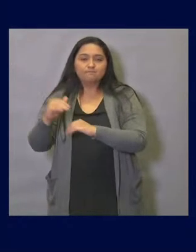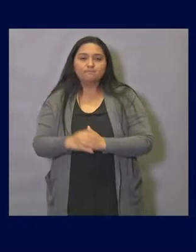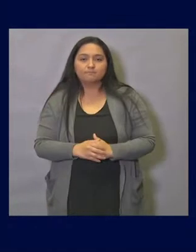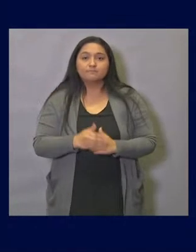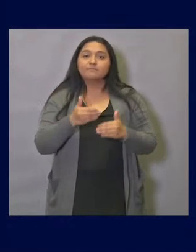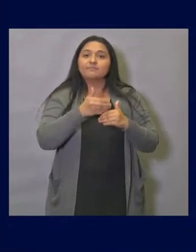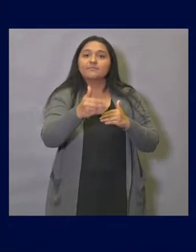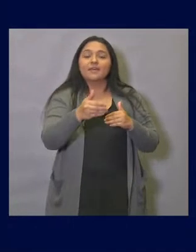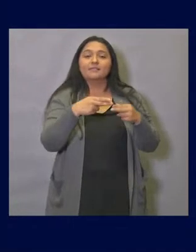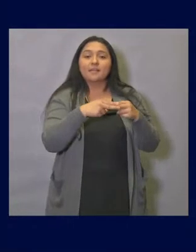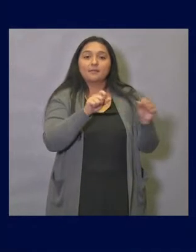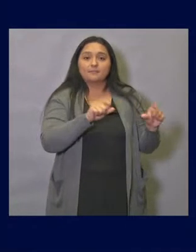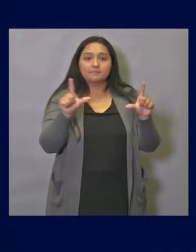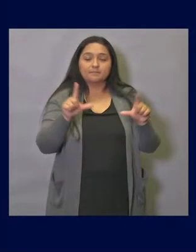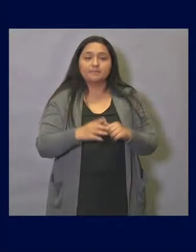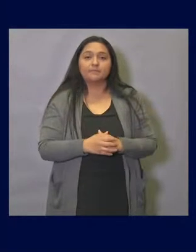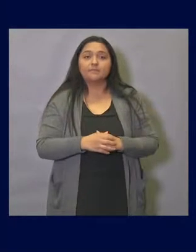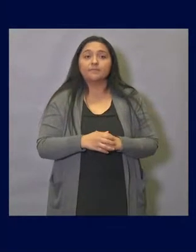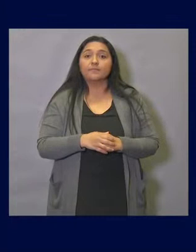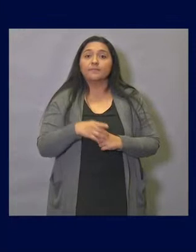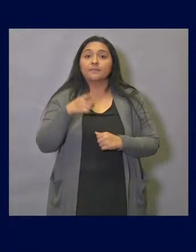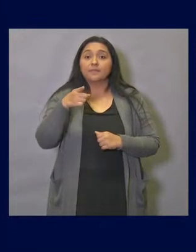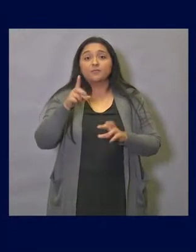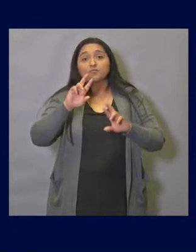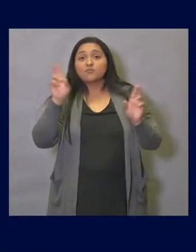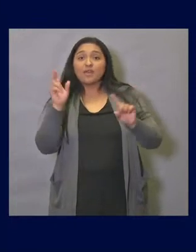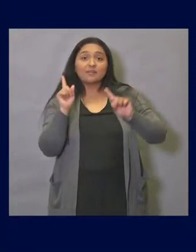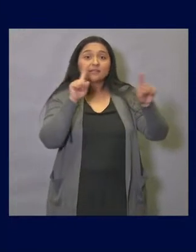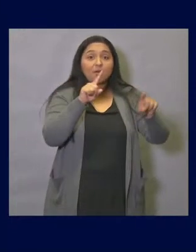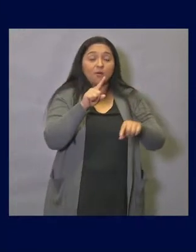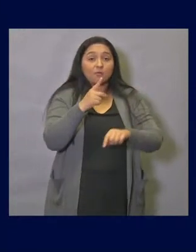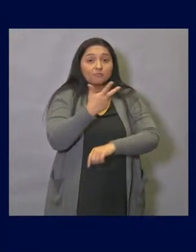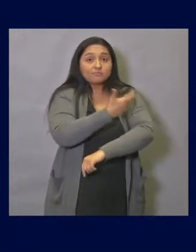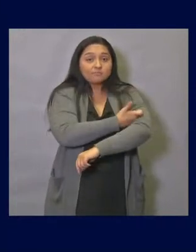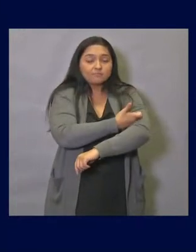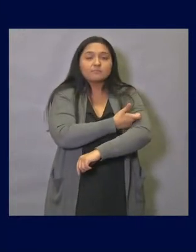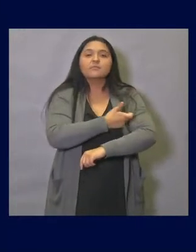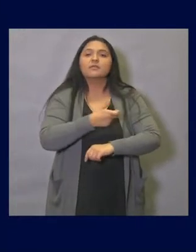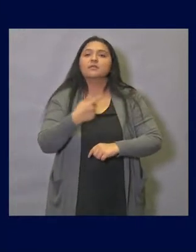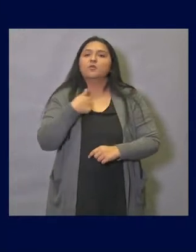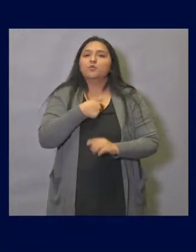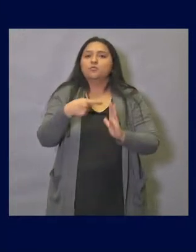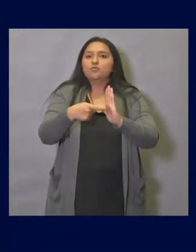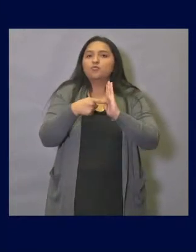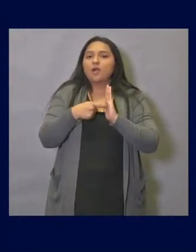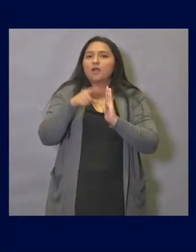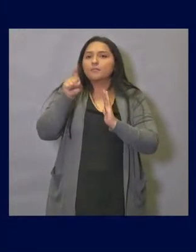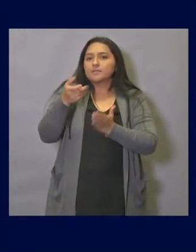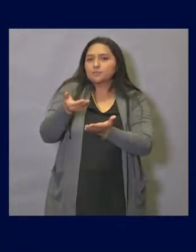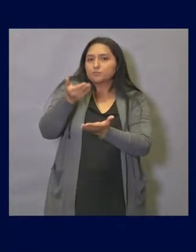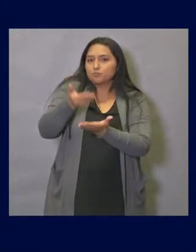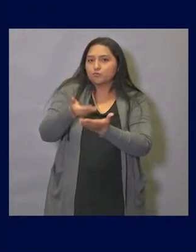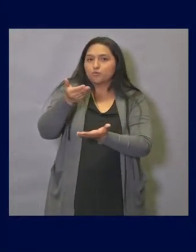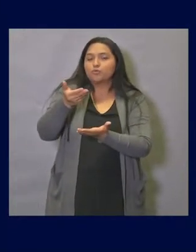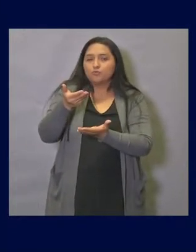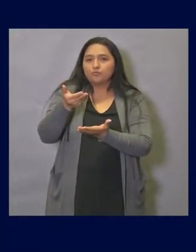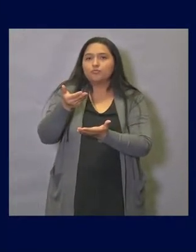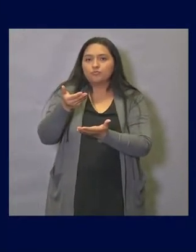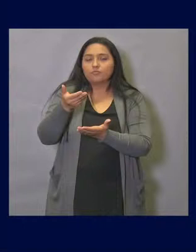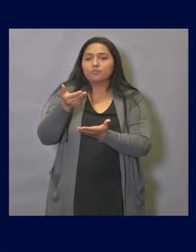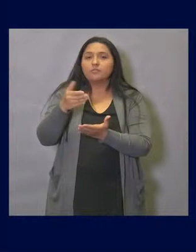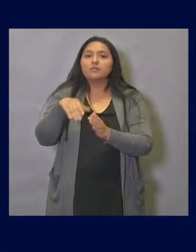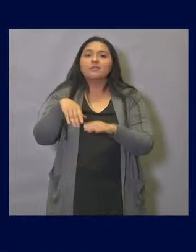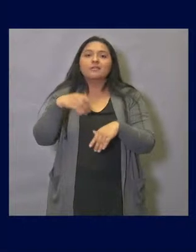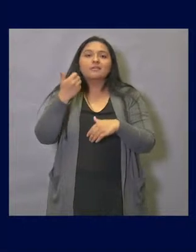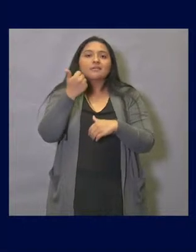Cuando vaya a recibir su vacuna, deberá mostrar documentación que incluya una identificación con foto, aunque no tiene que ser